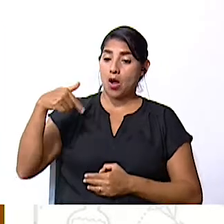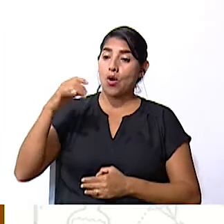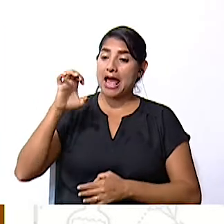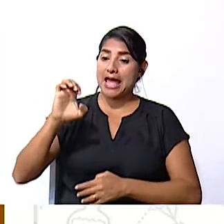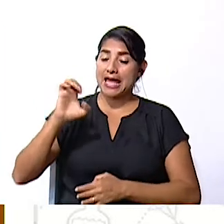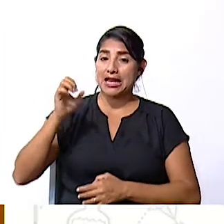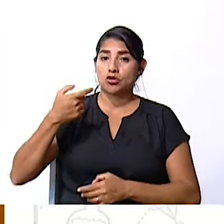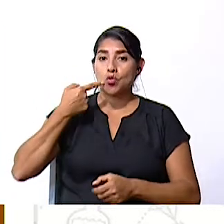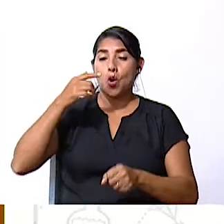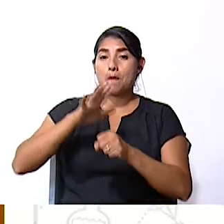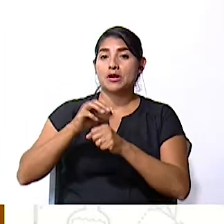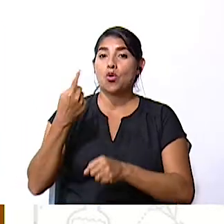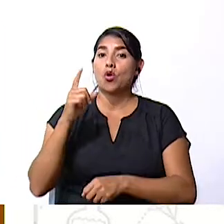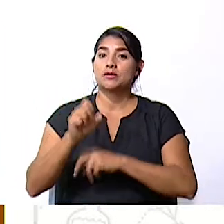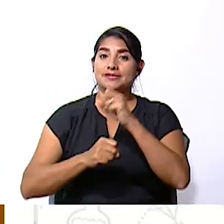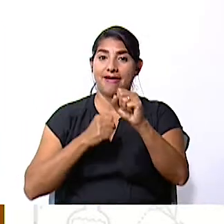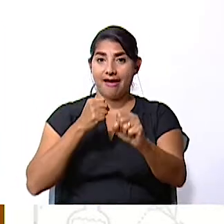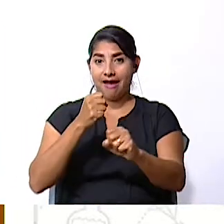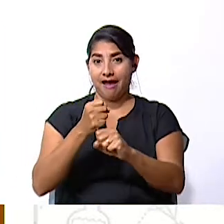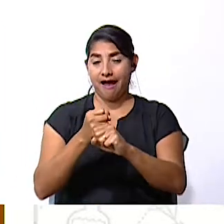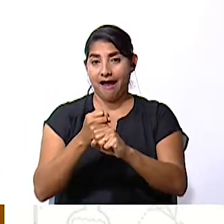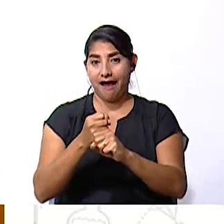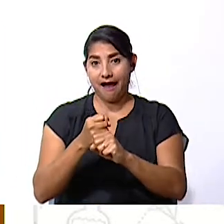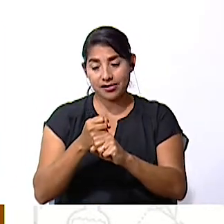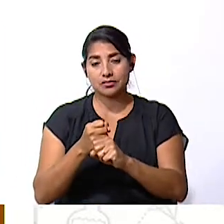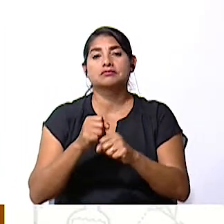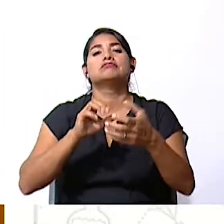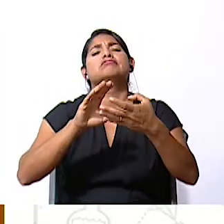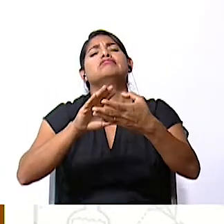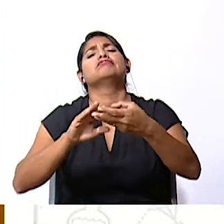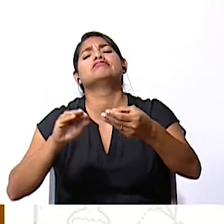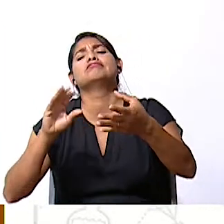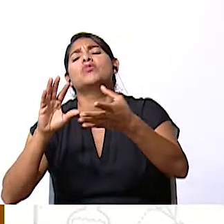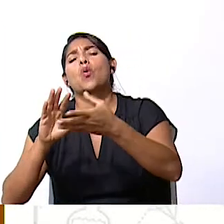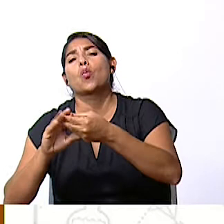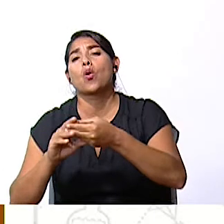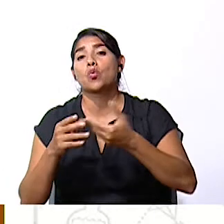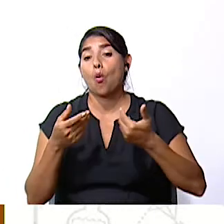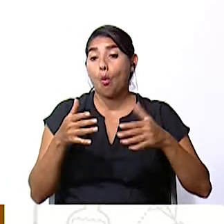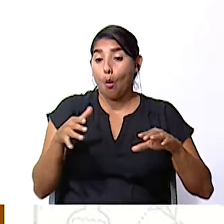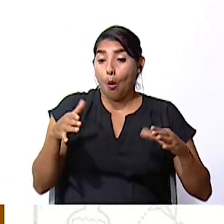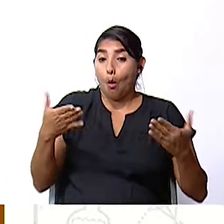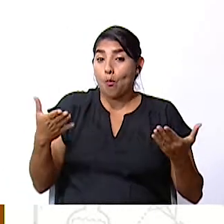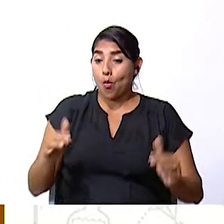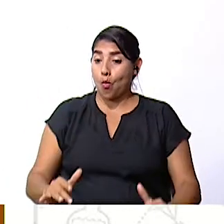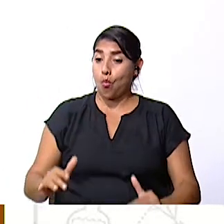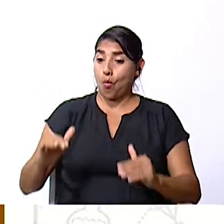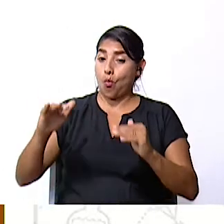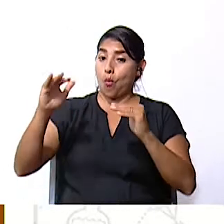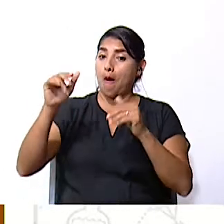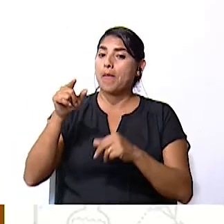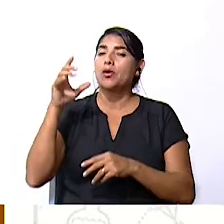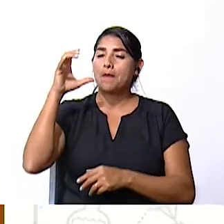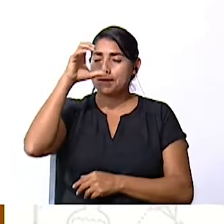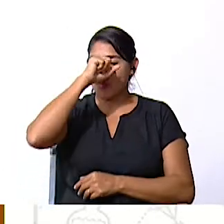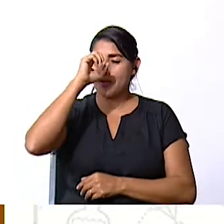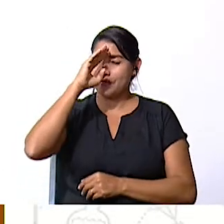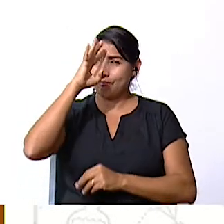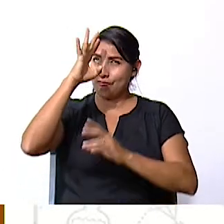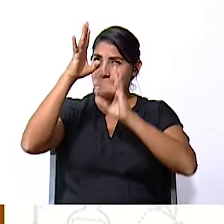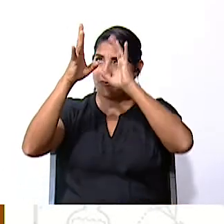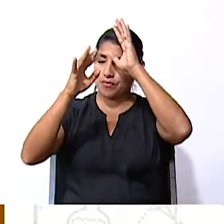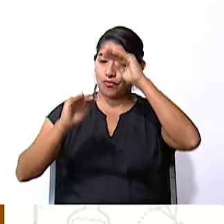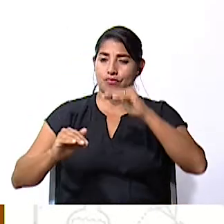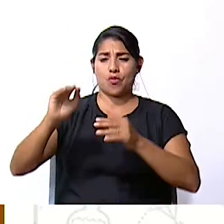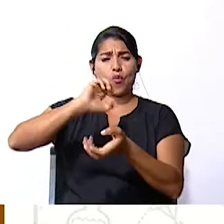11 años. Les cuento cómo estoy ahora para que pueda imaginarme.